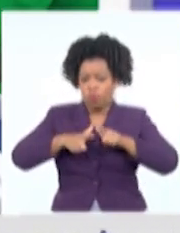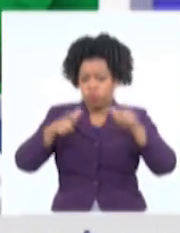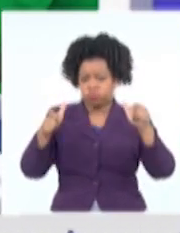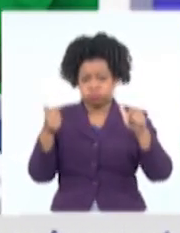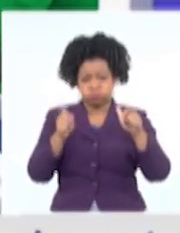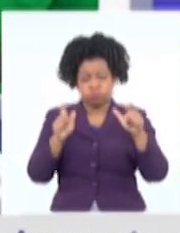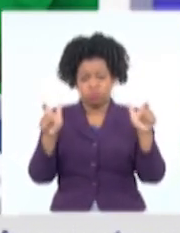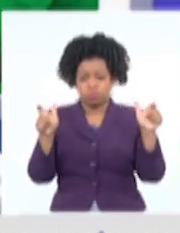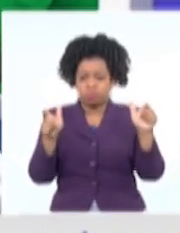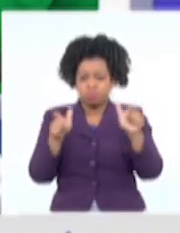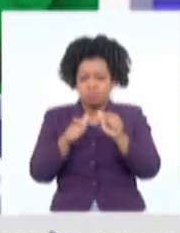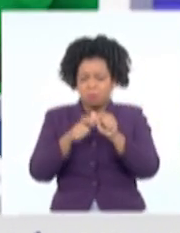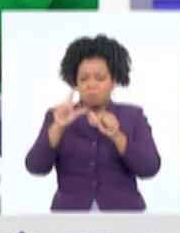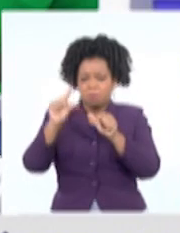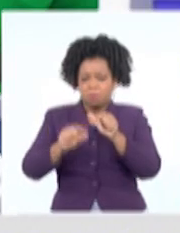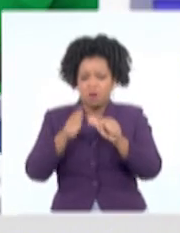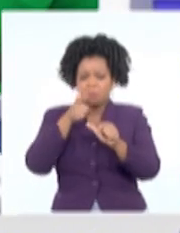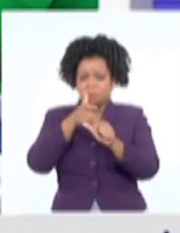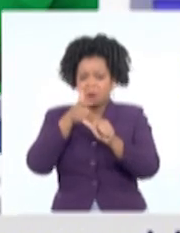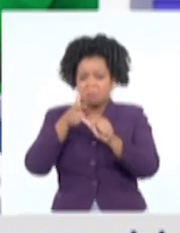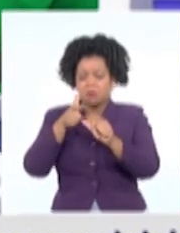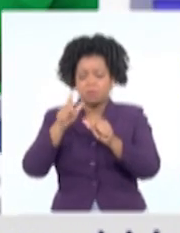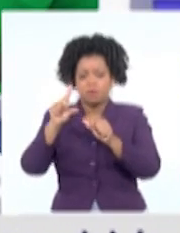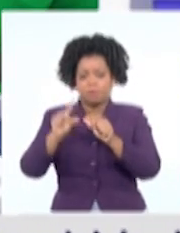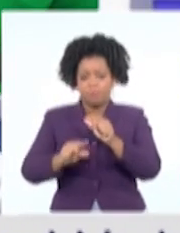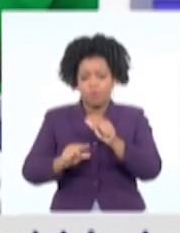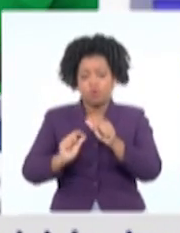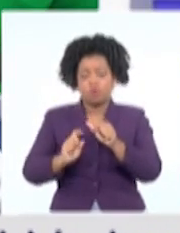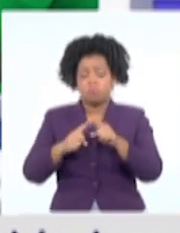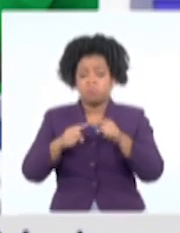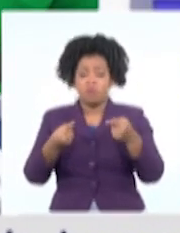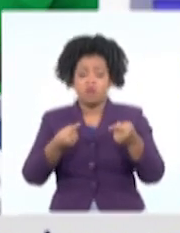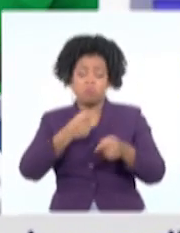de su población vacunada. Realmente